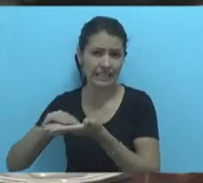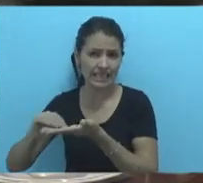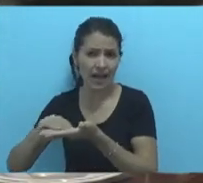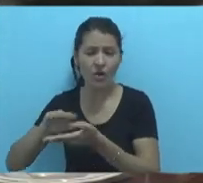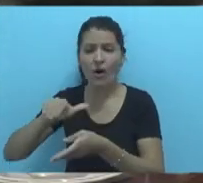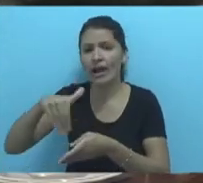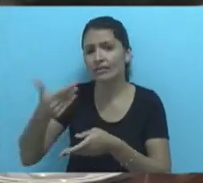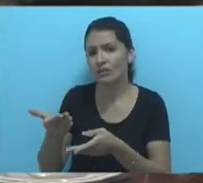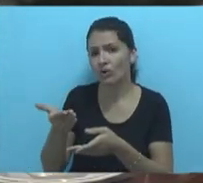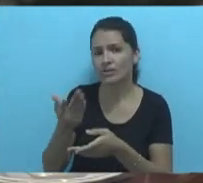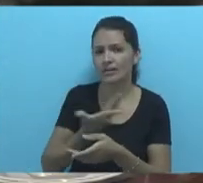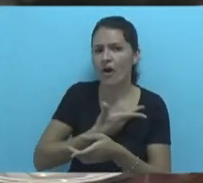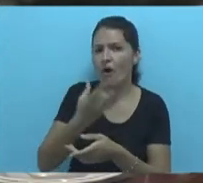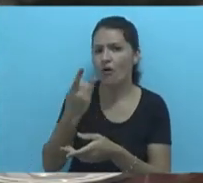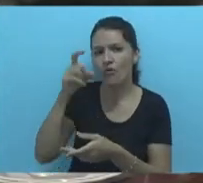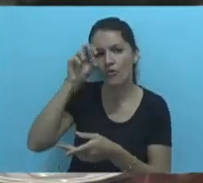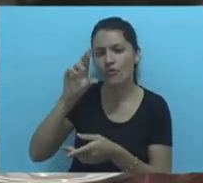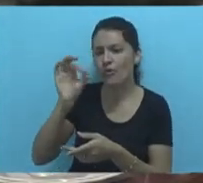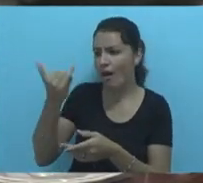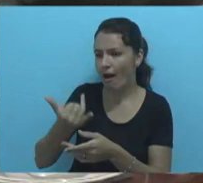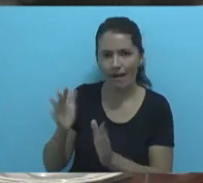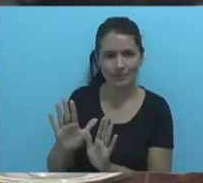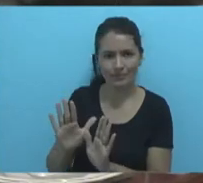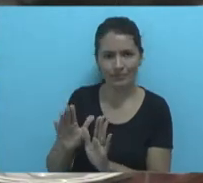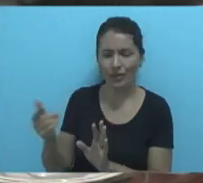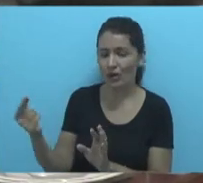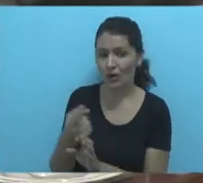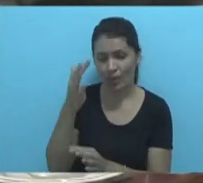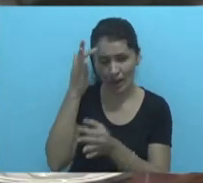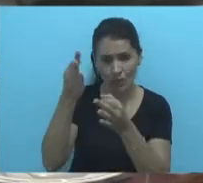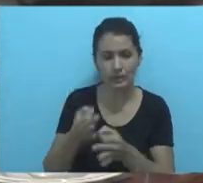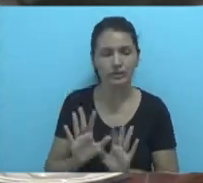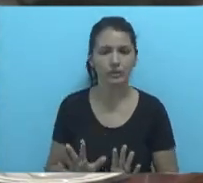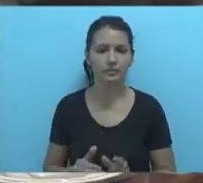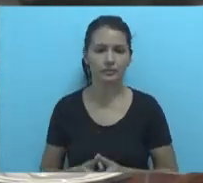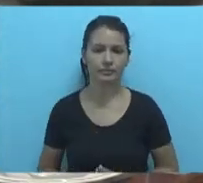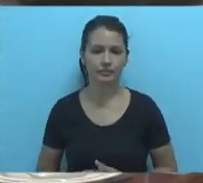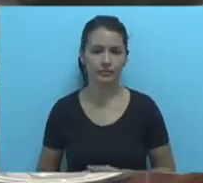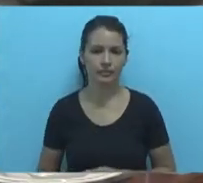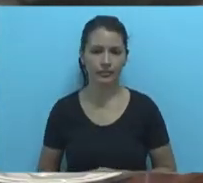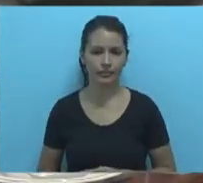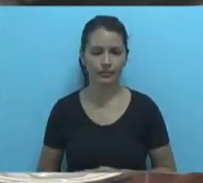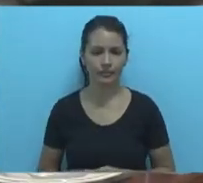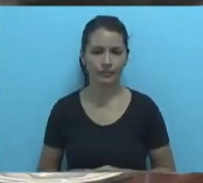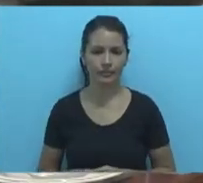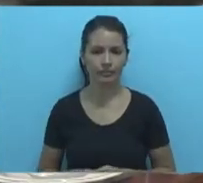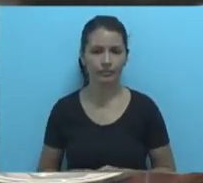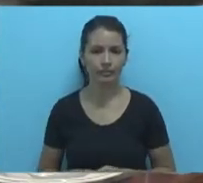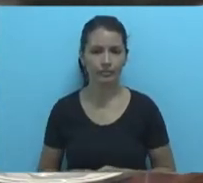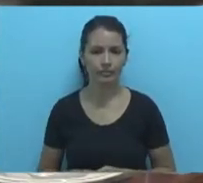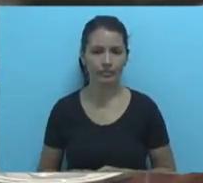proceso. El espíritu de los constituyentes que incorporaron la